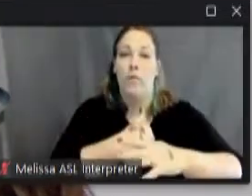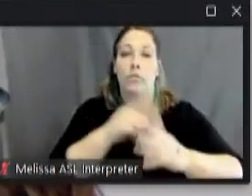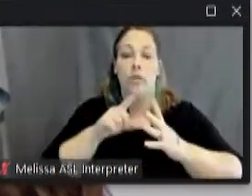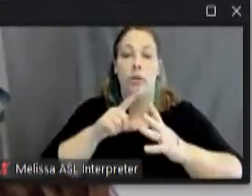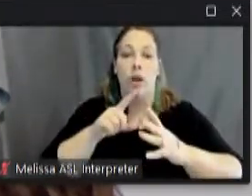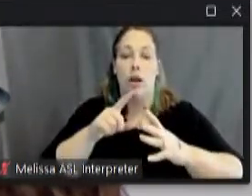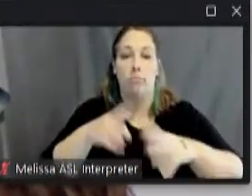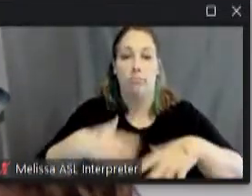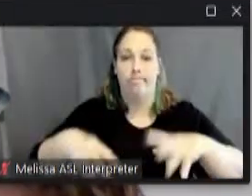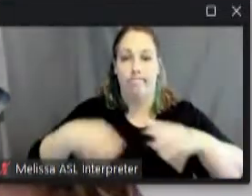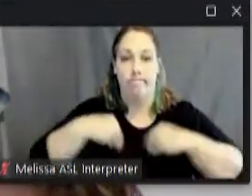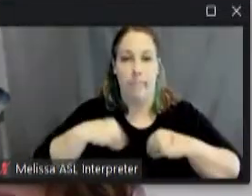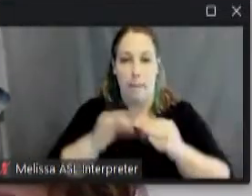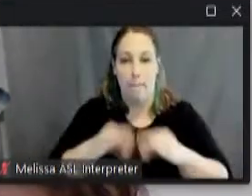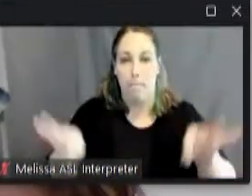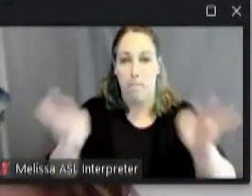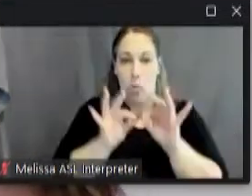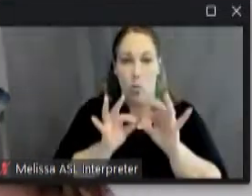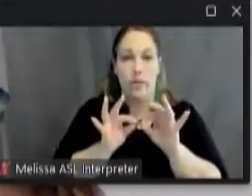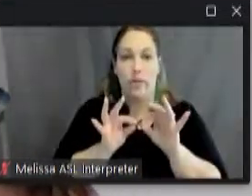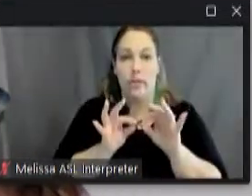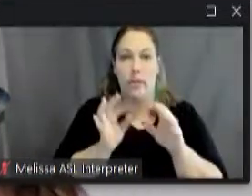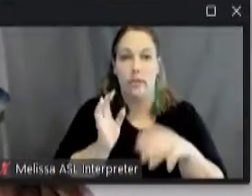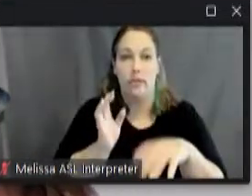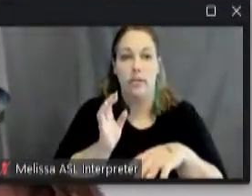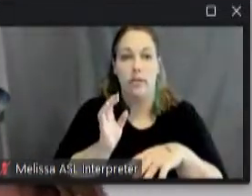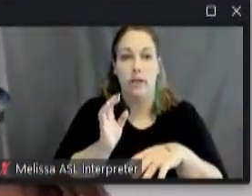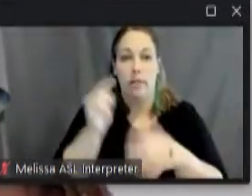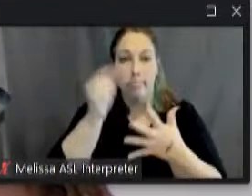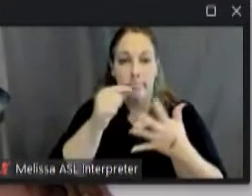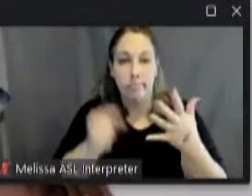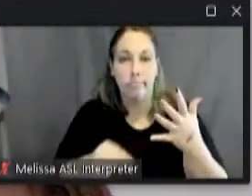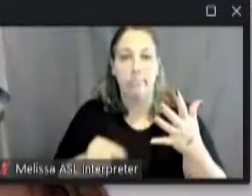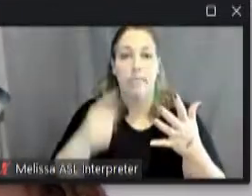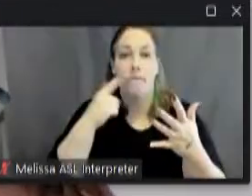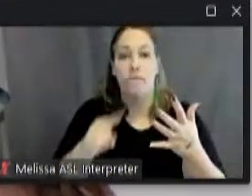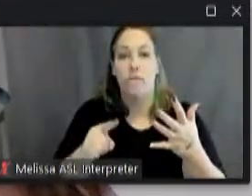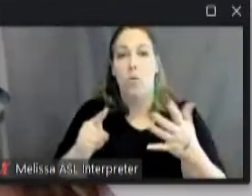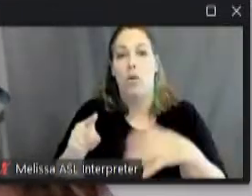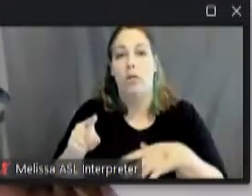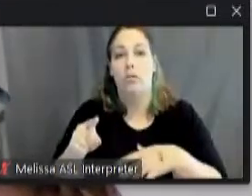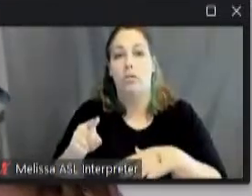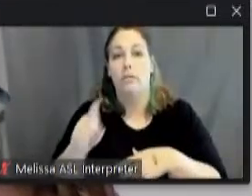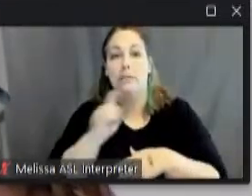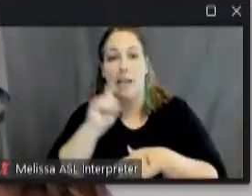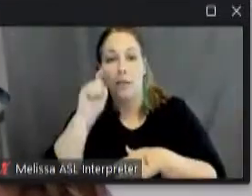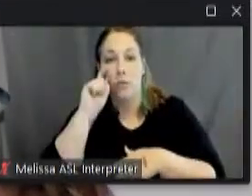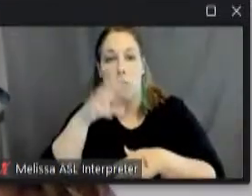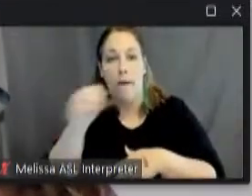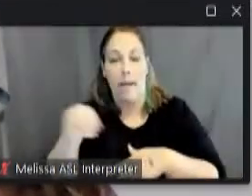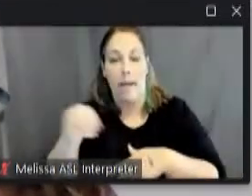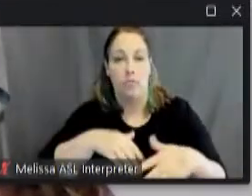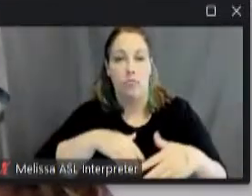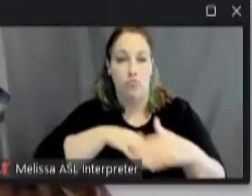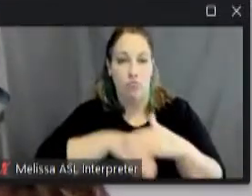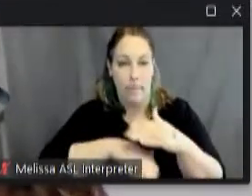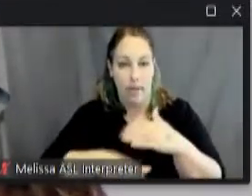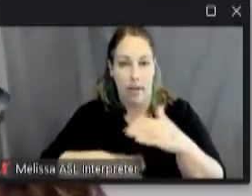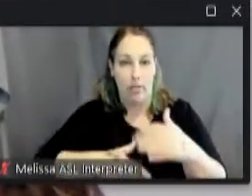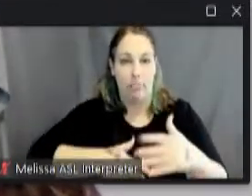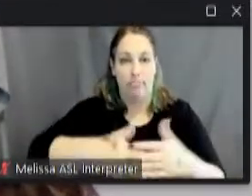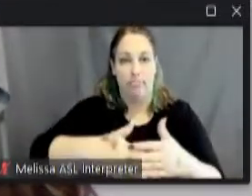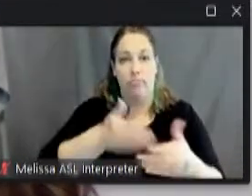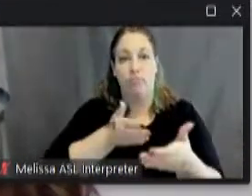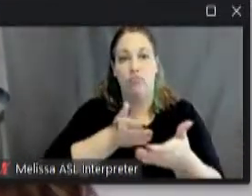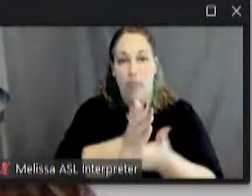sexuales y reproductivos bajo el principio de integralidad en las esferas del derecho a la vida, a la libertad, a la seguridad, a